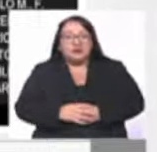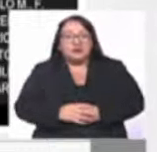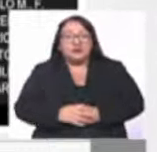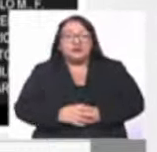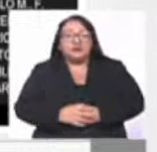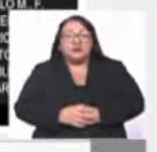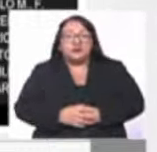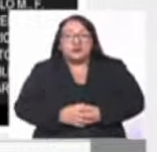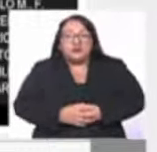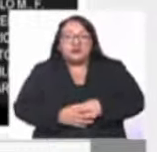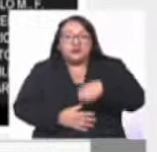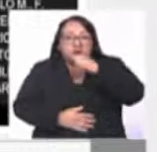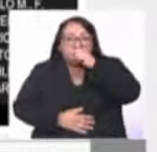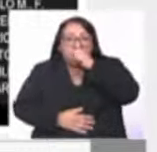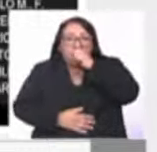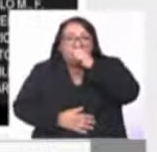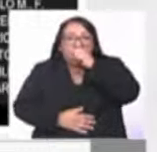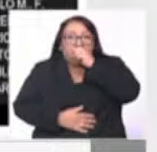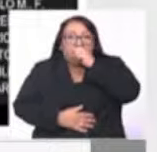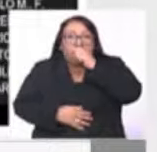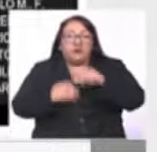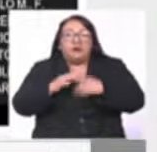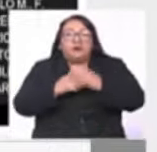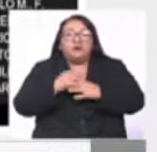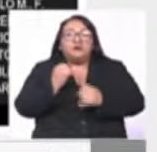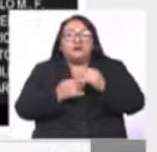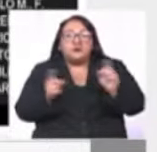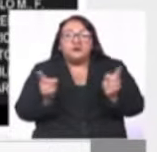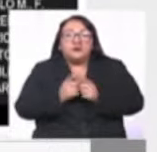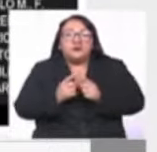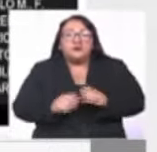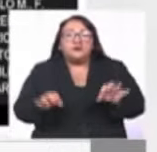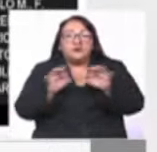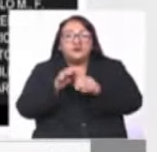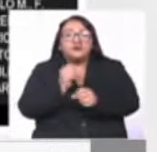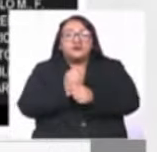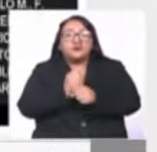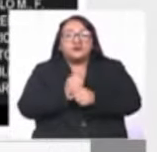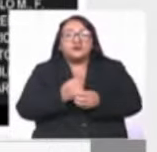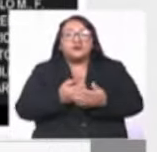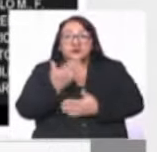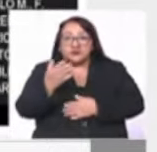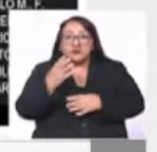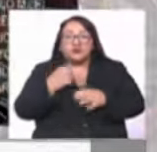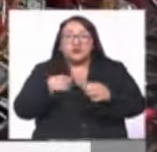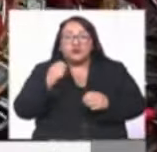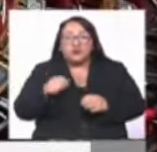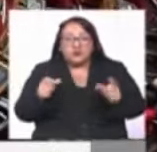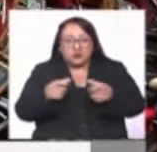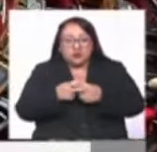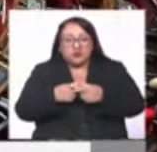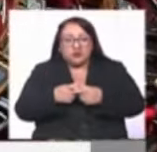abordar las conclusiones de la de la junta Nacional de